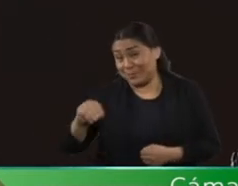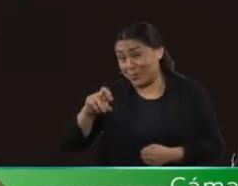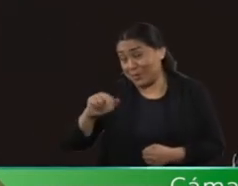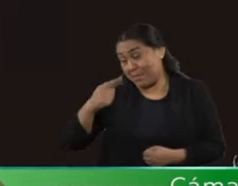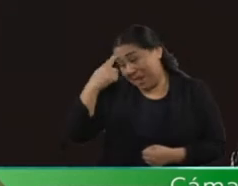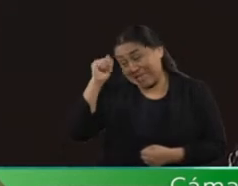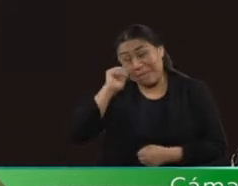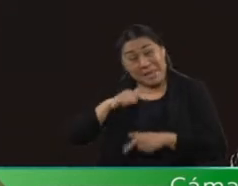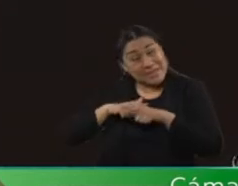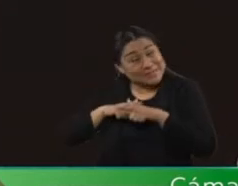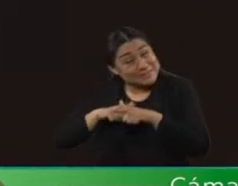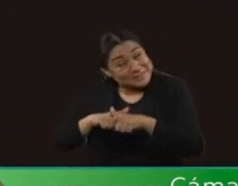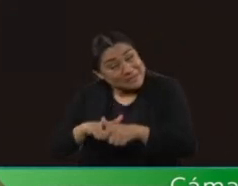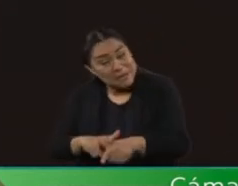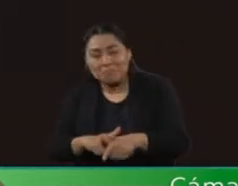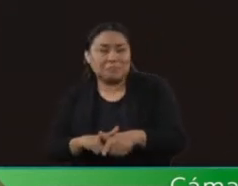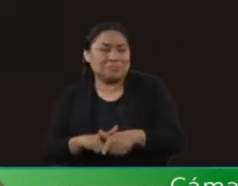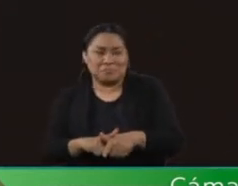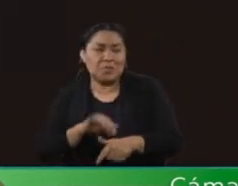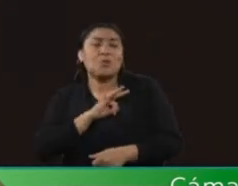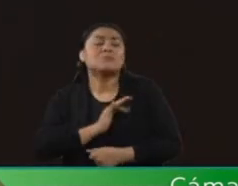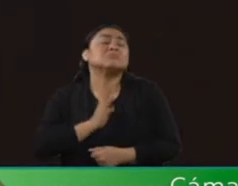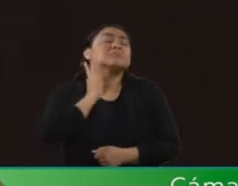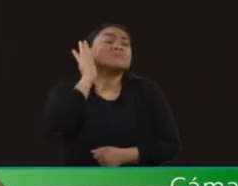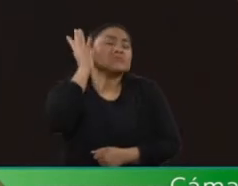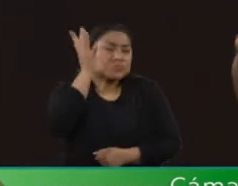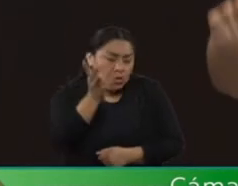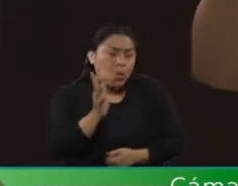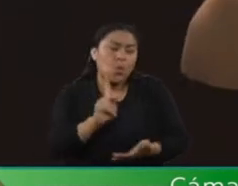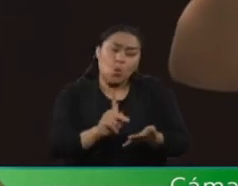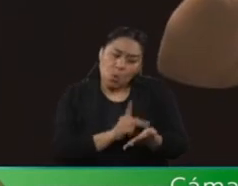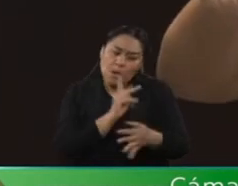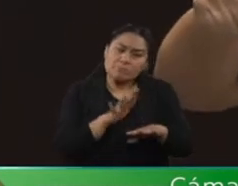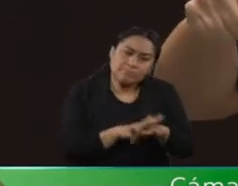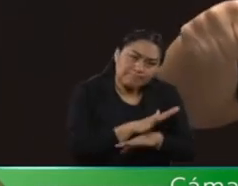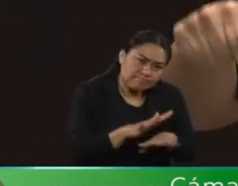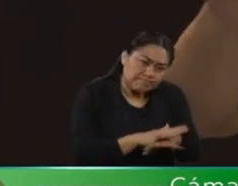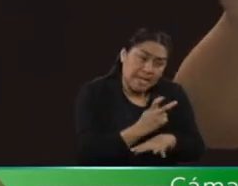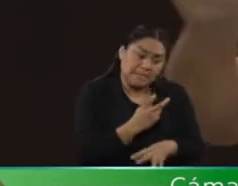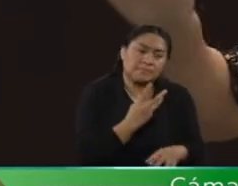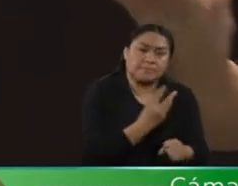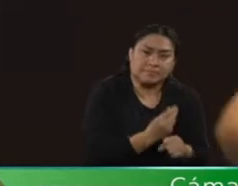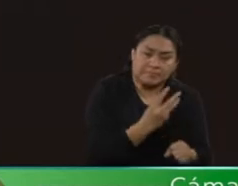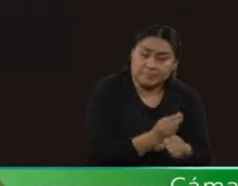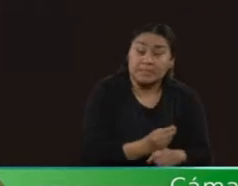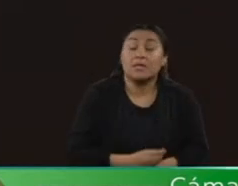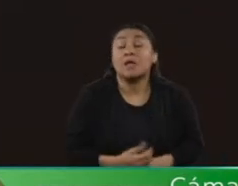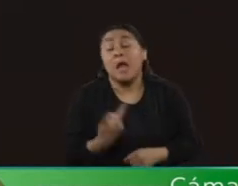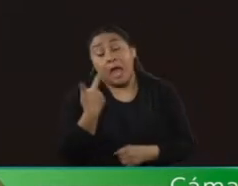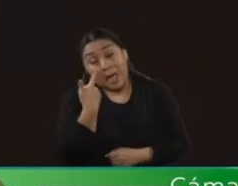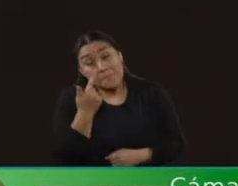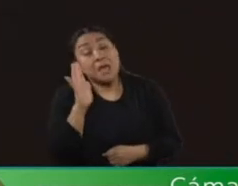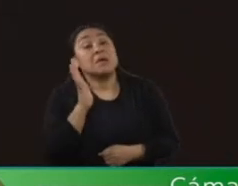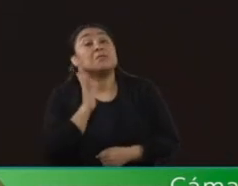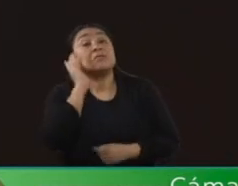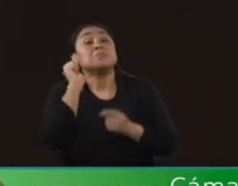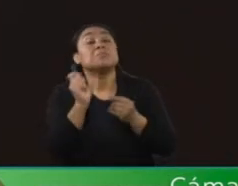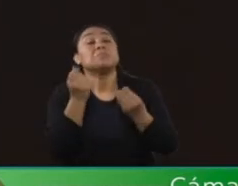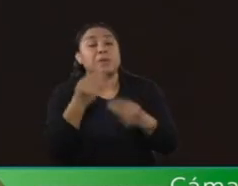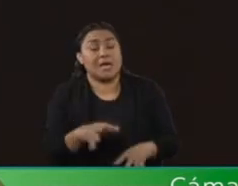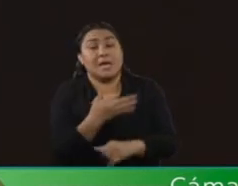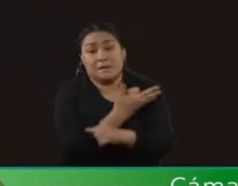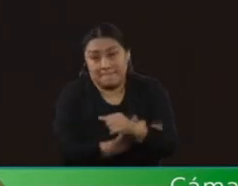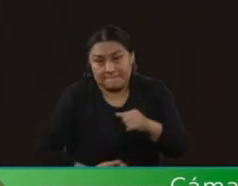las minorías. Y por supuesto que vendrán tiempos para poder reformar y componer esto, pero quién sabe y sea demasiado tarde.